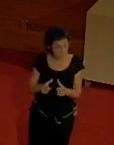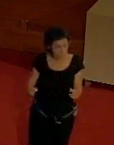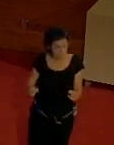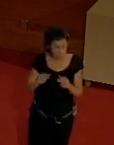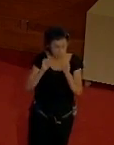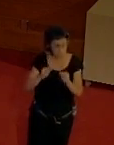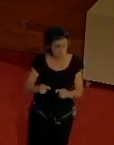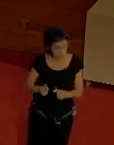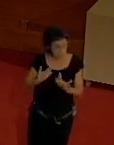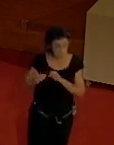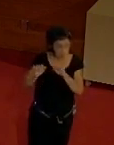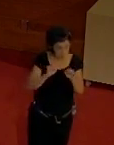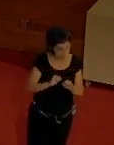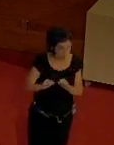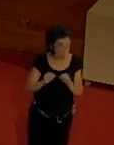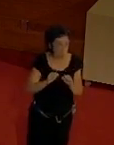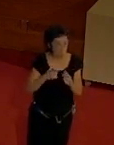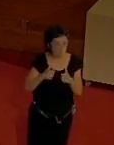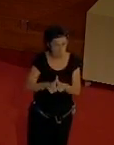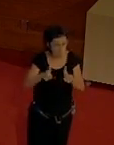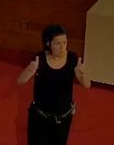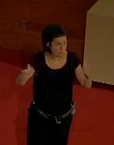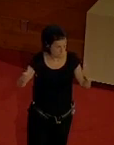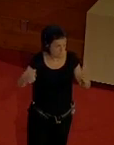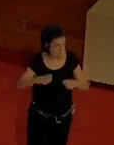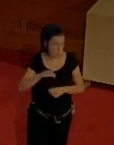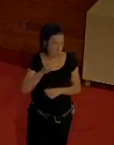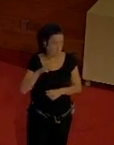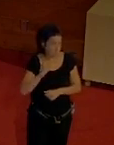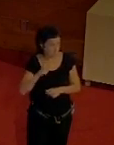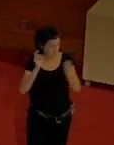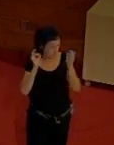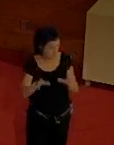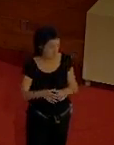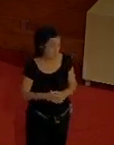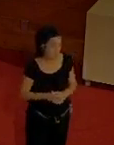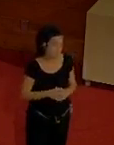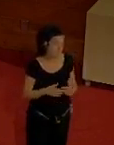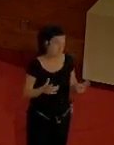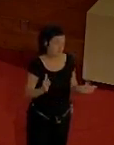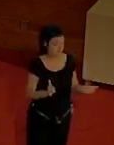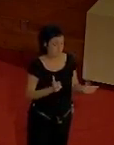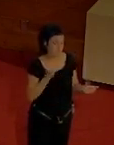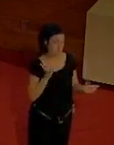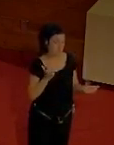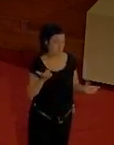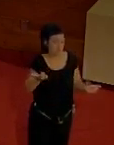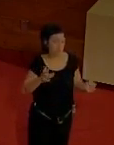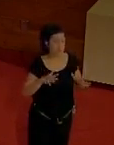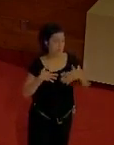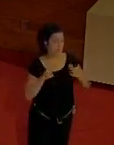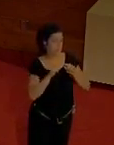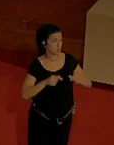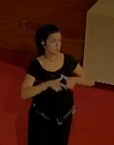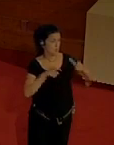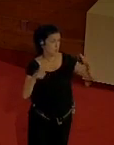a Corea del Sur que aumente su presupuesto de defensa da la casualidad si lo digo como nota pie de página que como eso no se puede hacer un día para otro y ya que